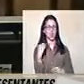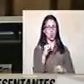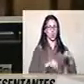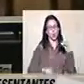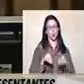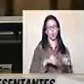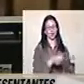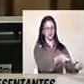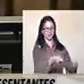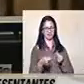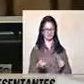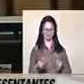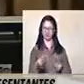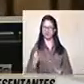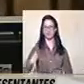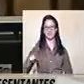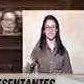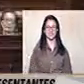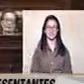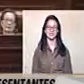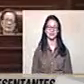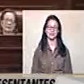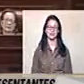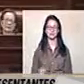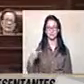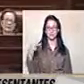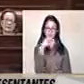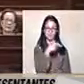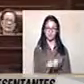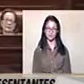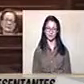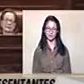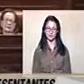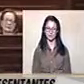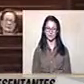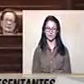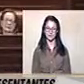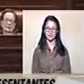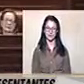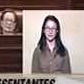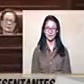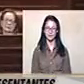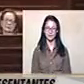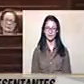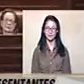hoy va. Tiene el uso de la palabra representante.